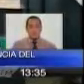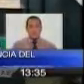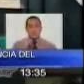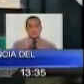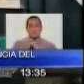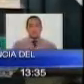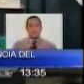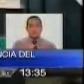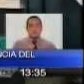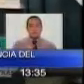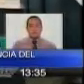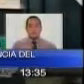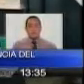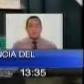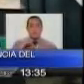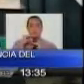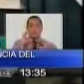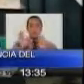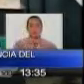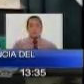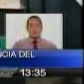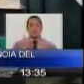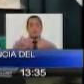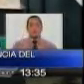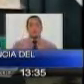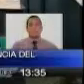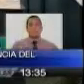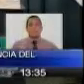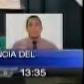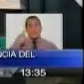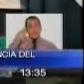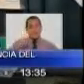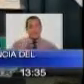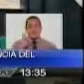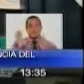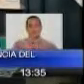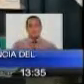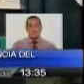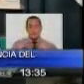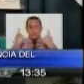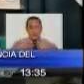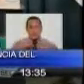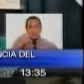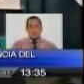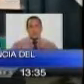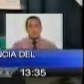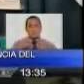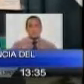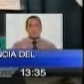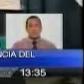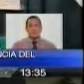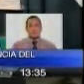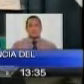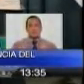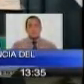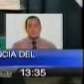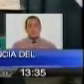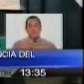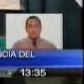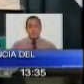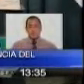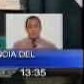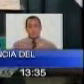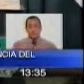sino internacionales a nivel, por ejemplo, económico, porque se podría cuestionar que las decisiones judiciales se discuten entre